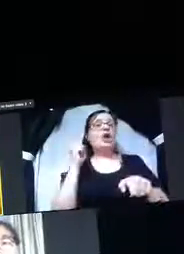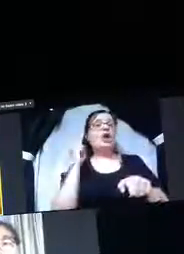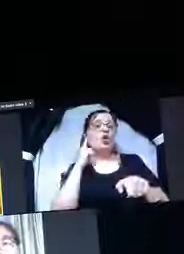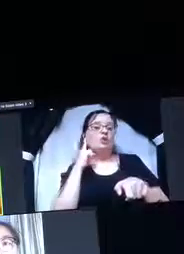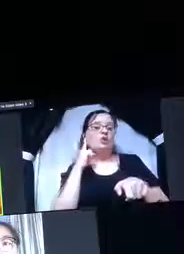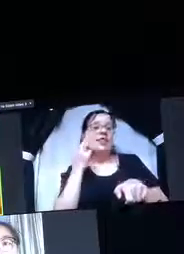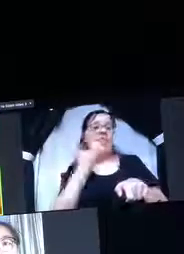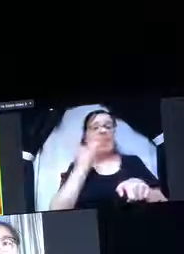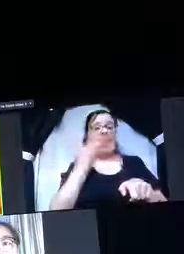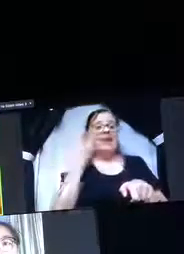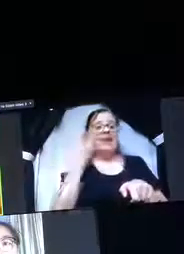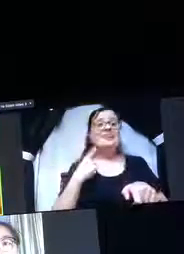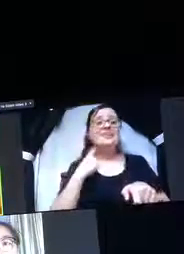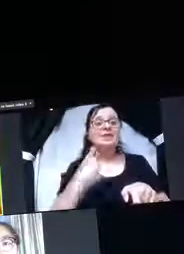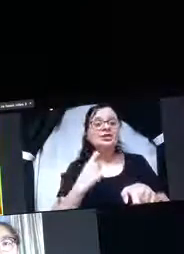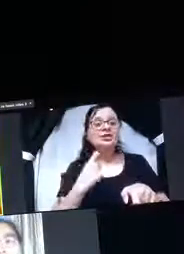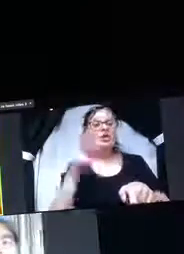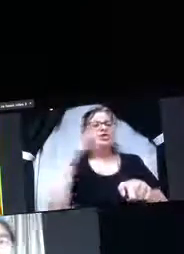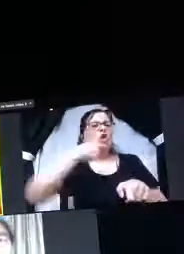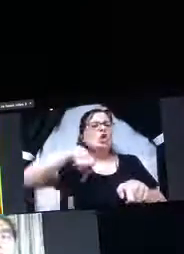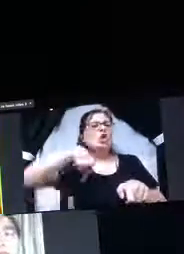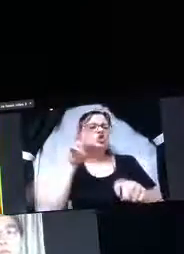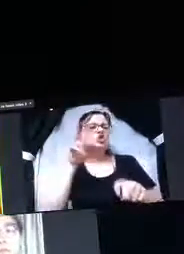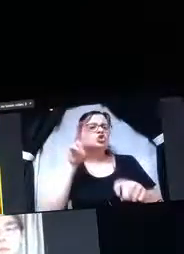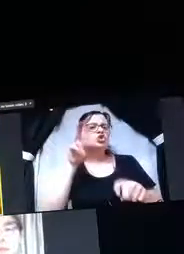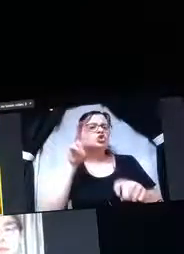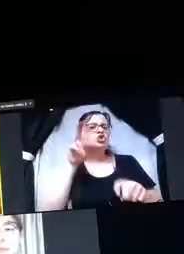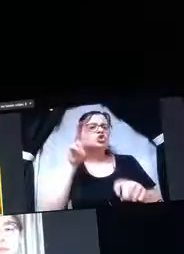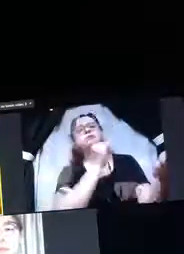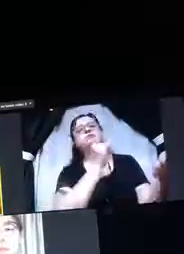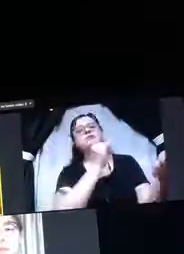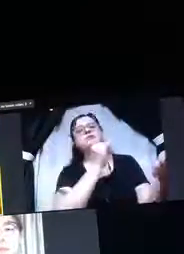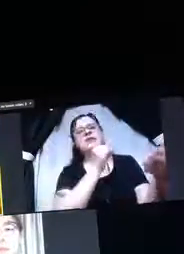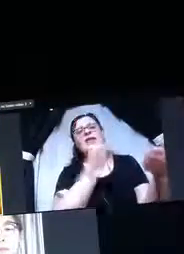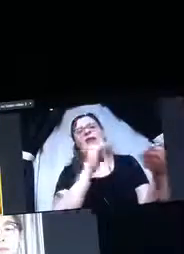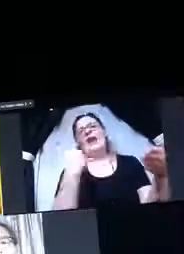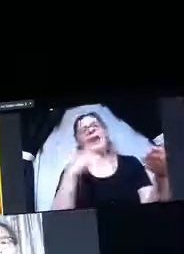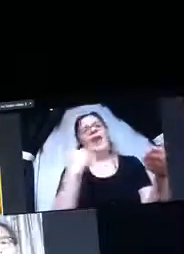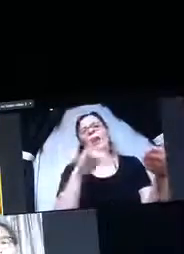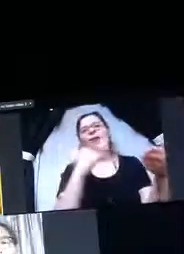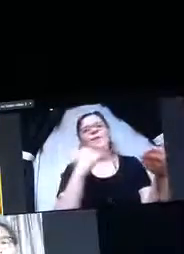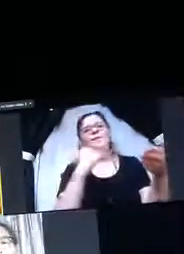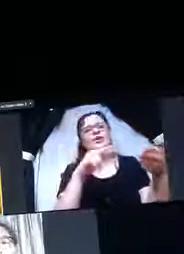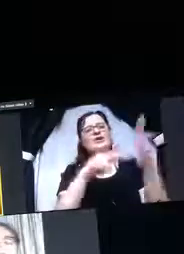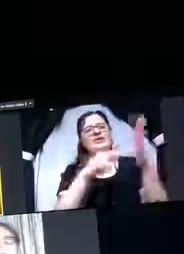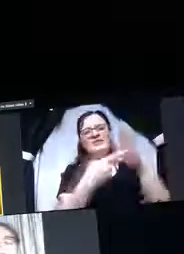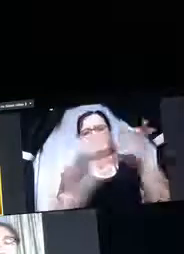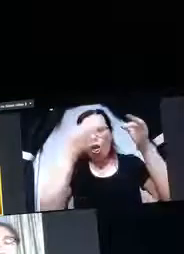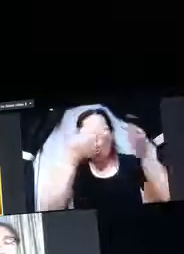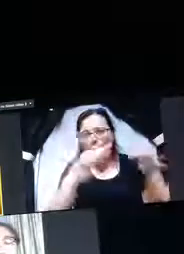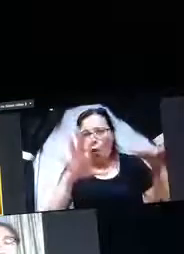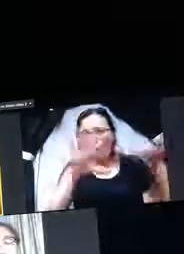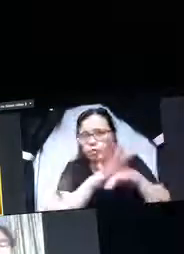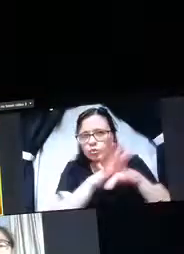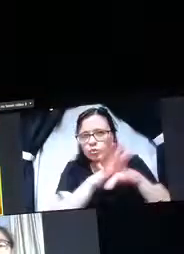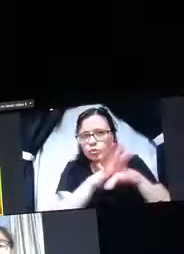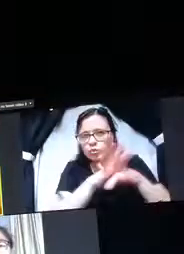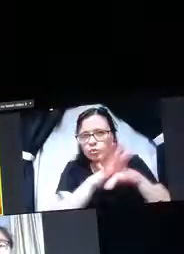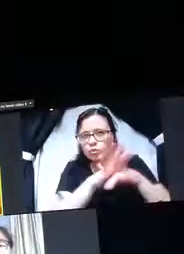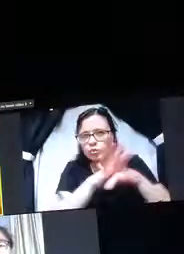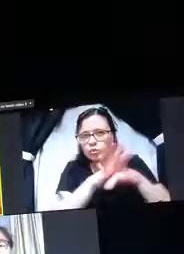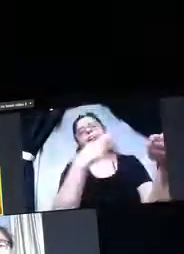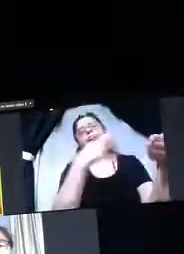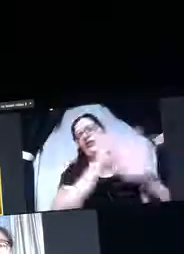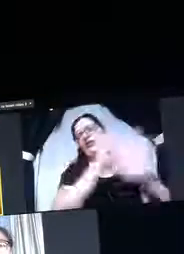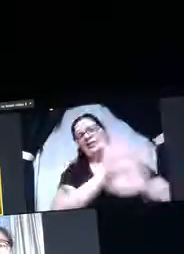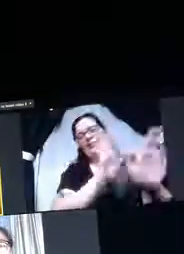en español, solemos darnos cuenta enseguida de cuál es el significado que estamos buscando por